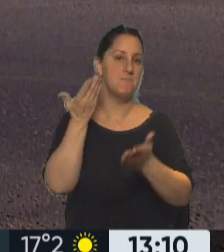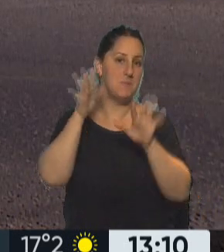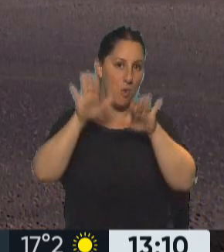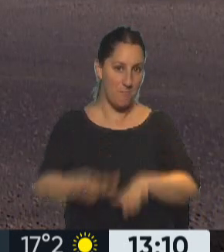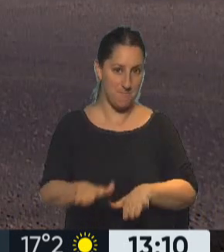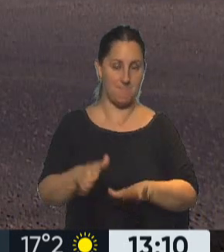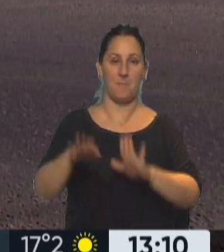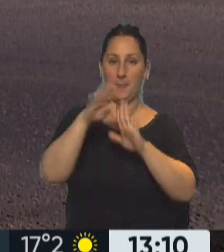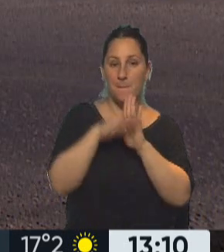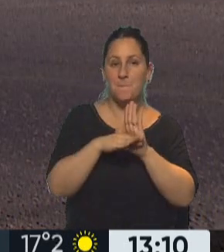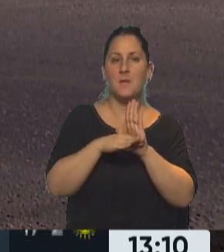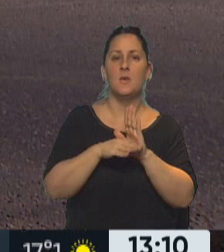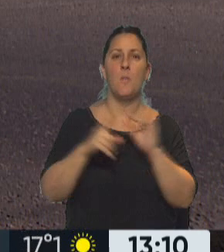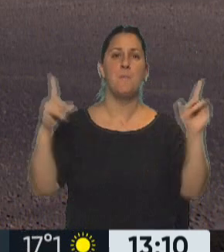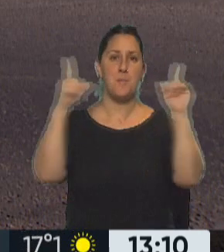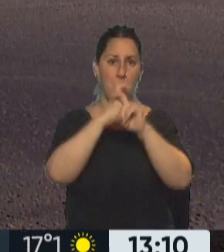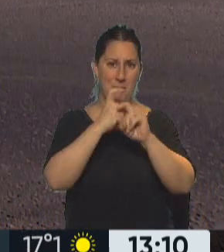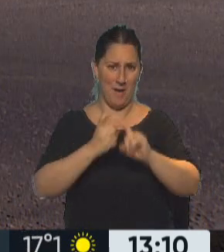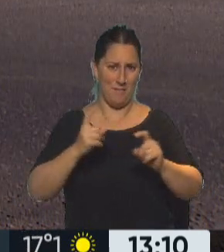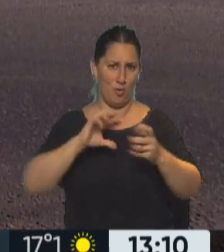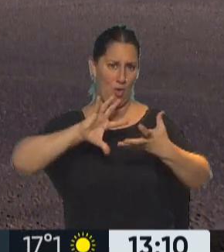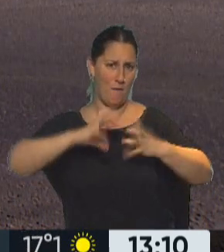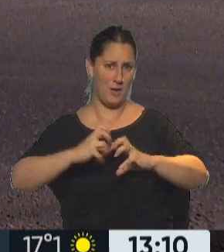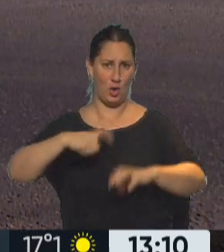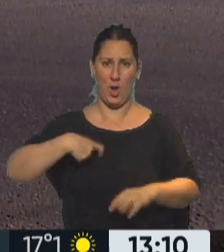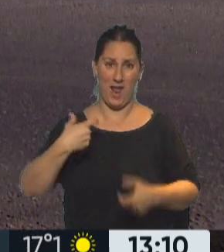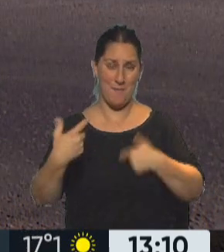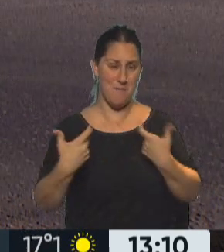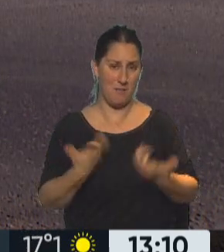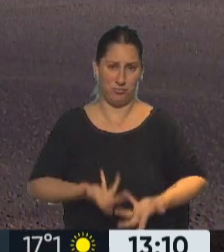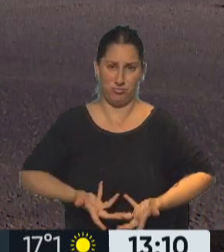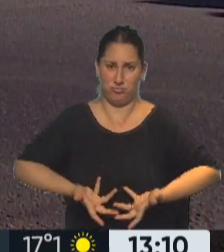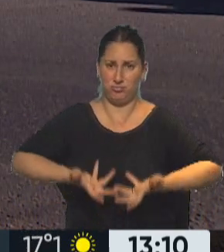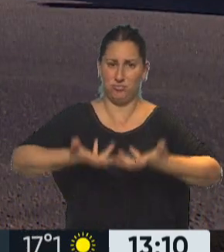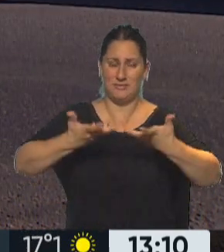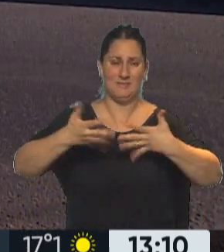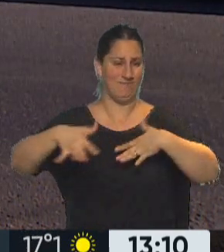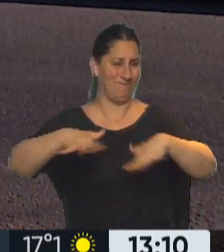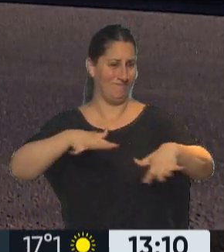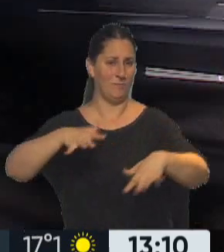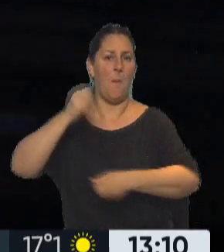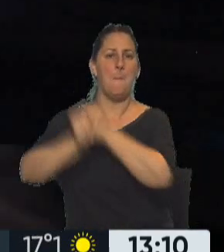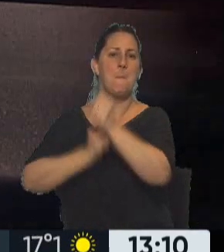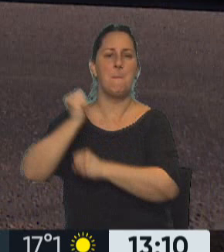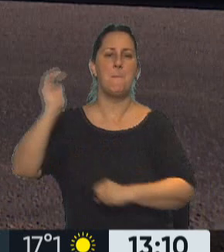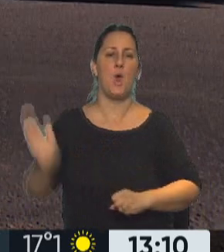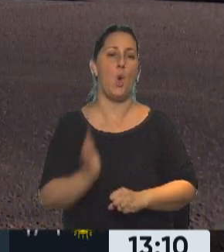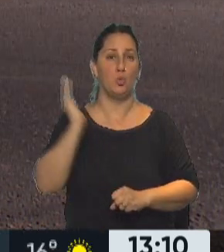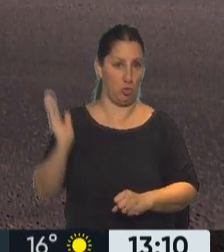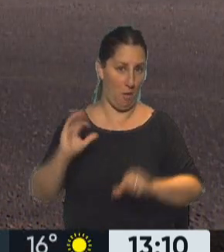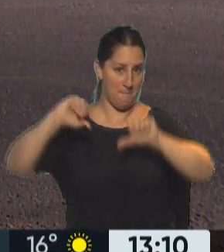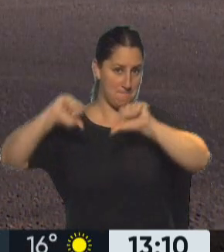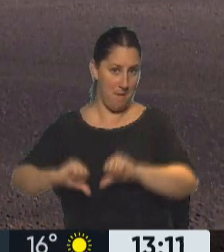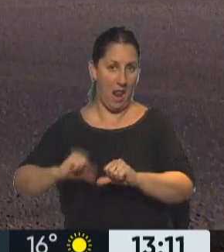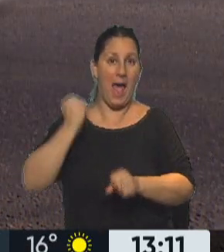realizando. La escalada del conflicto gremial, según trascendió, está llevando crisis a la producción. Hasta el momento